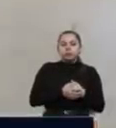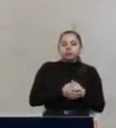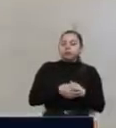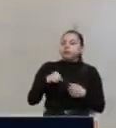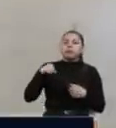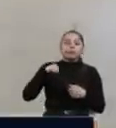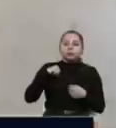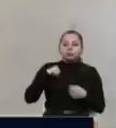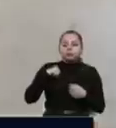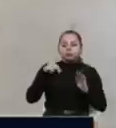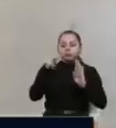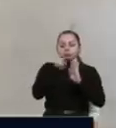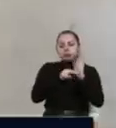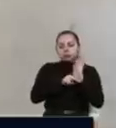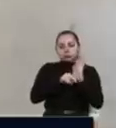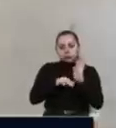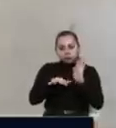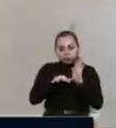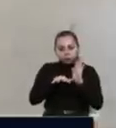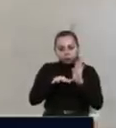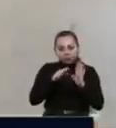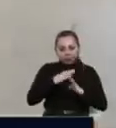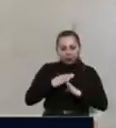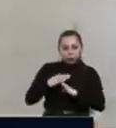una política de seguridad,